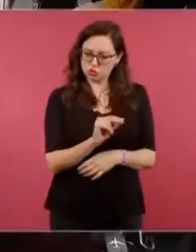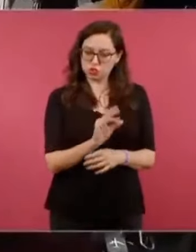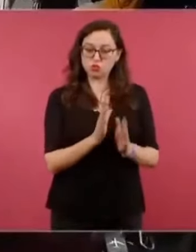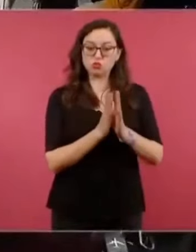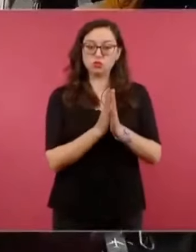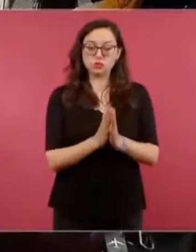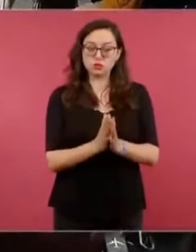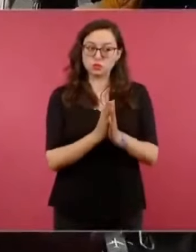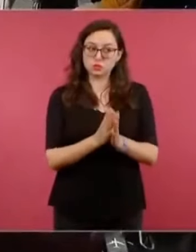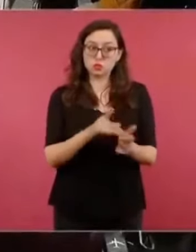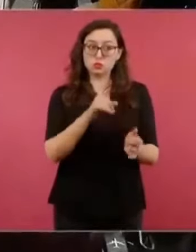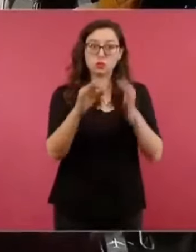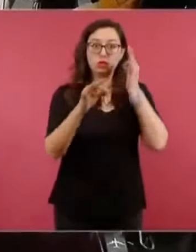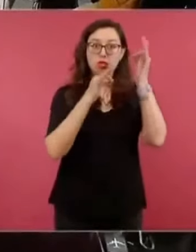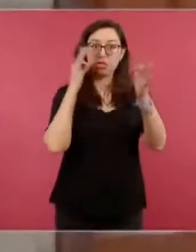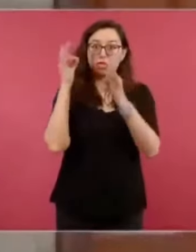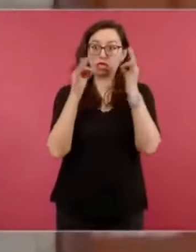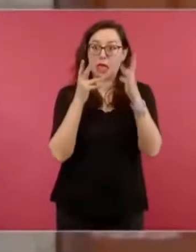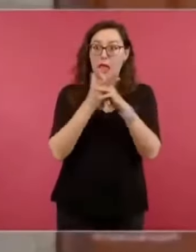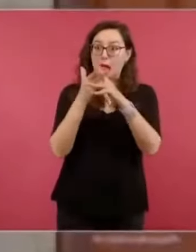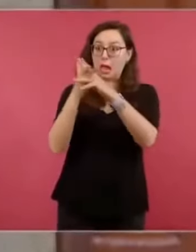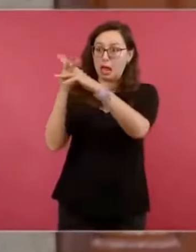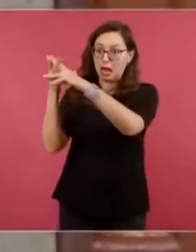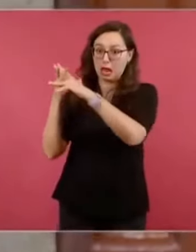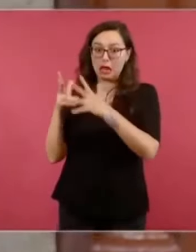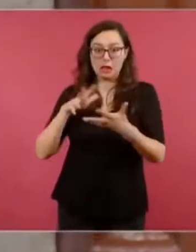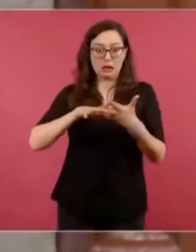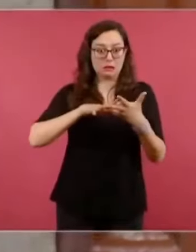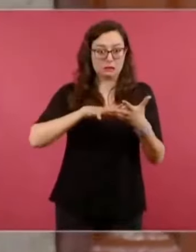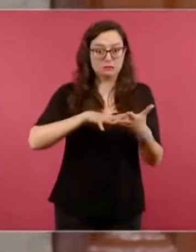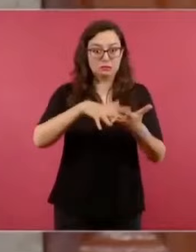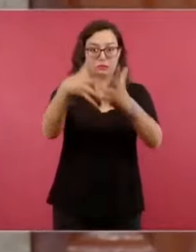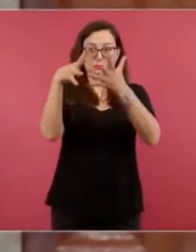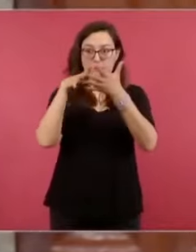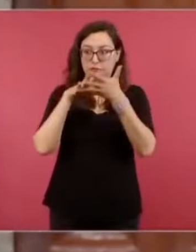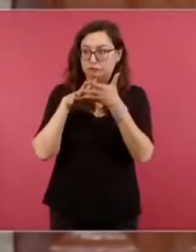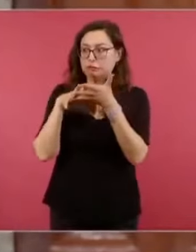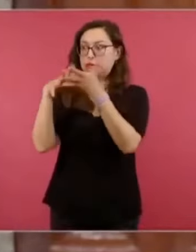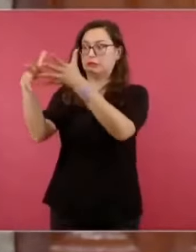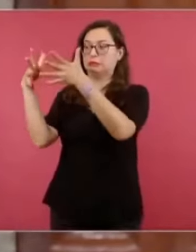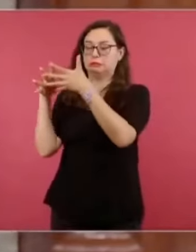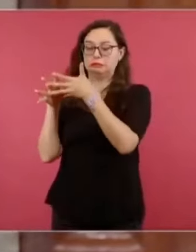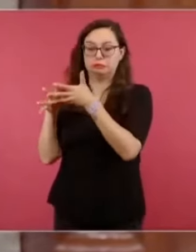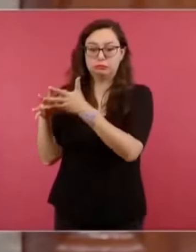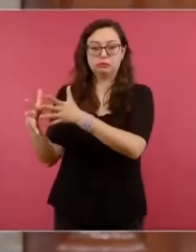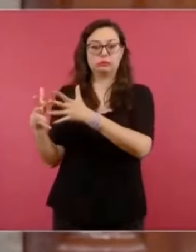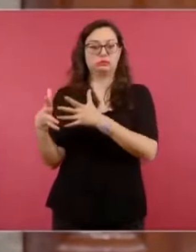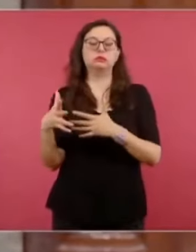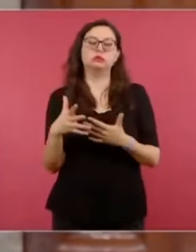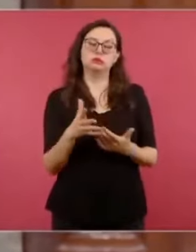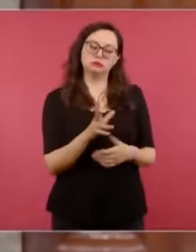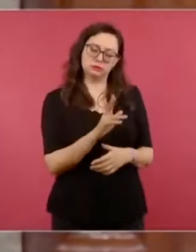de violencia. No hables de violencia. Pon la foto.